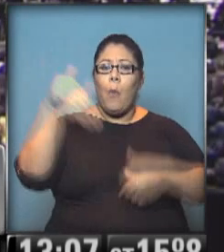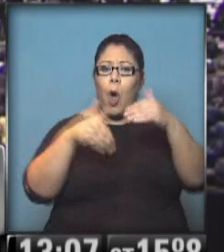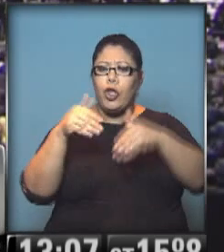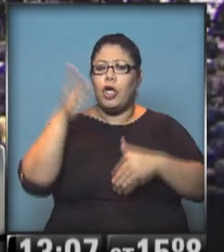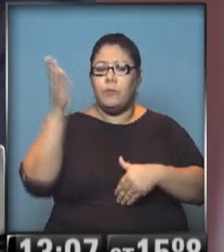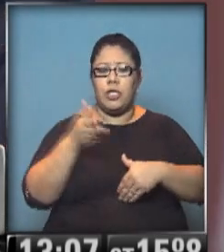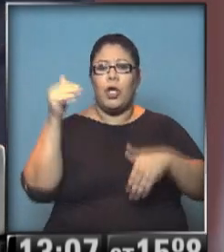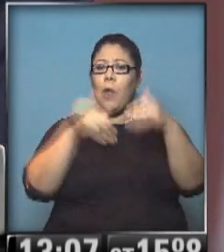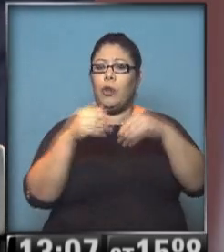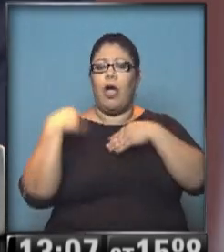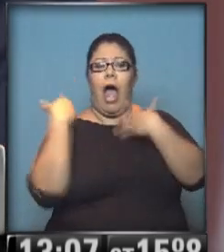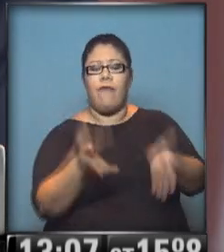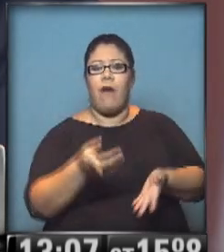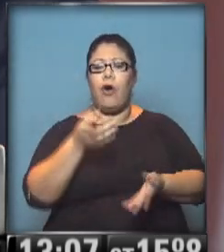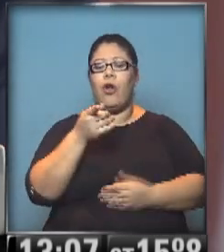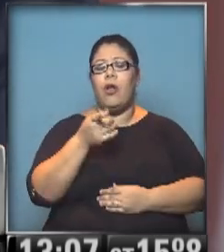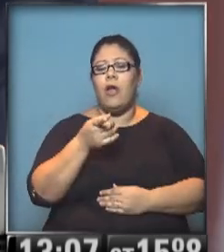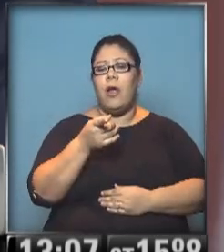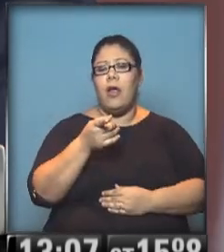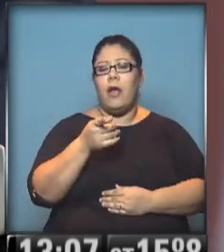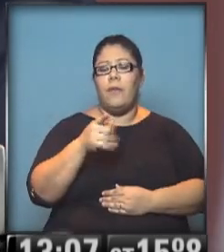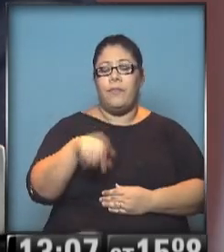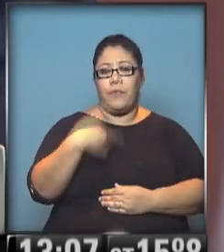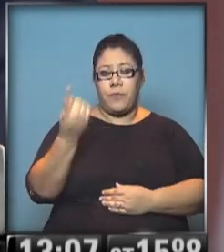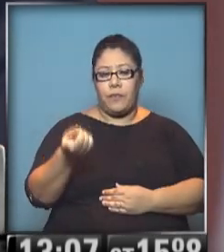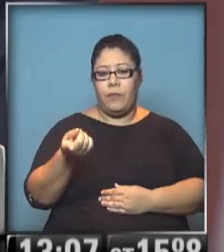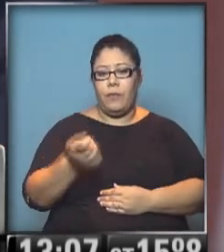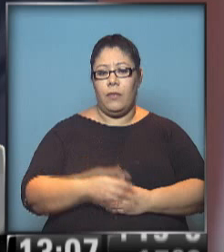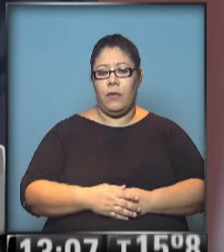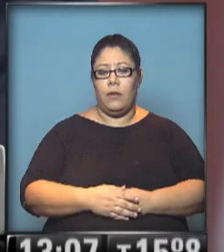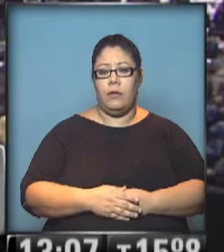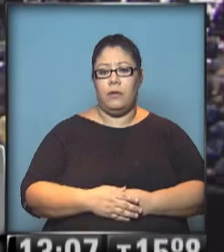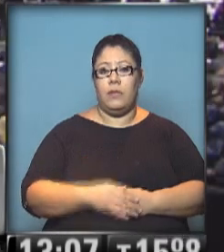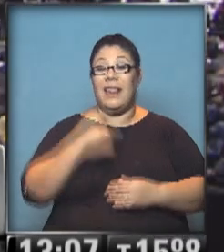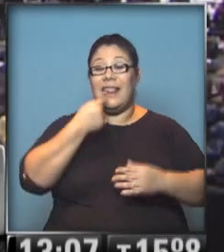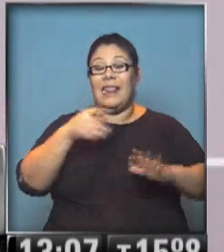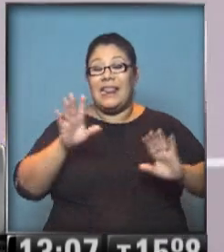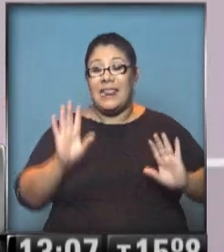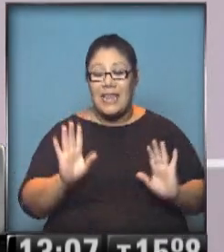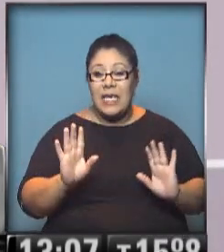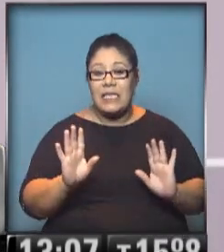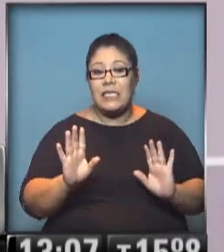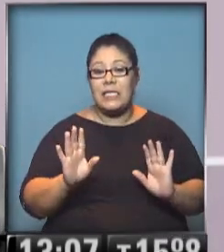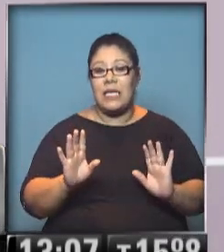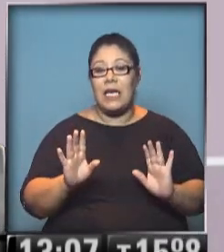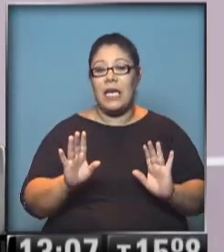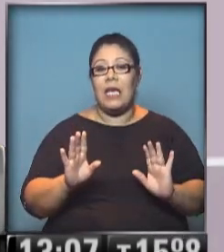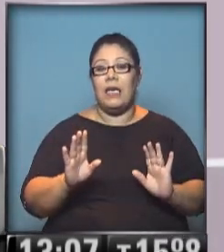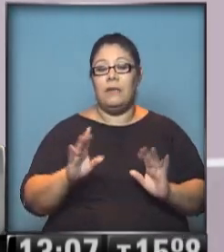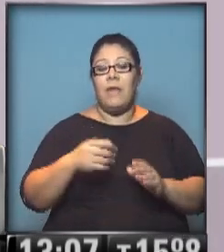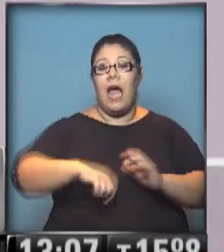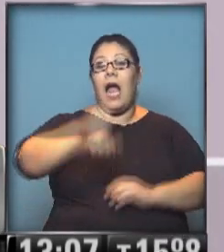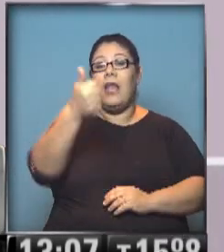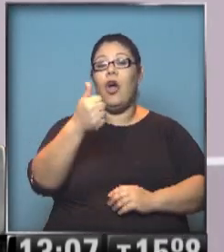menos, entre Asia, África y CONCACAF, prácticamente le estarían dando, dando el triunfo y